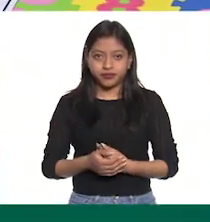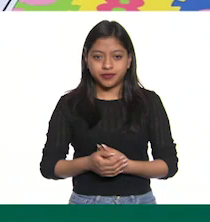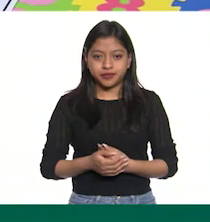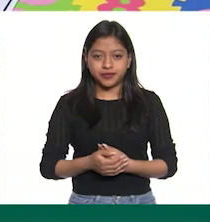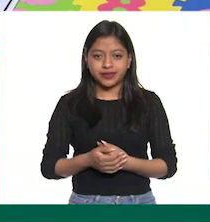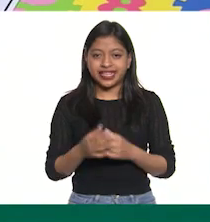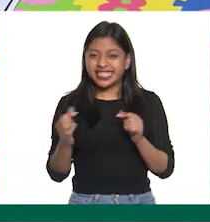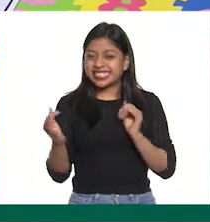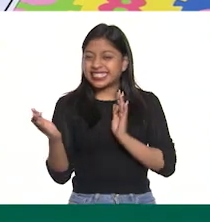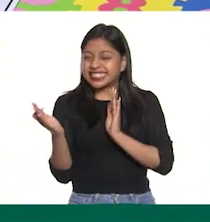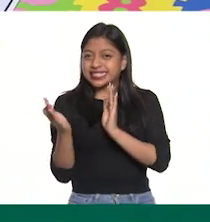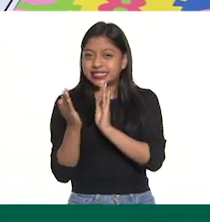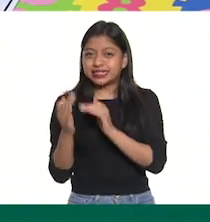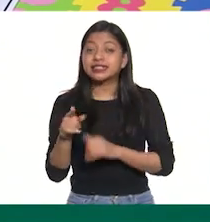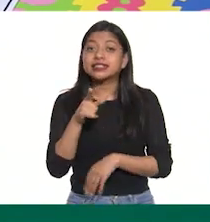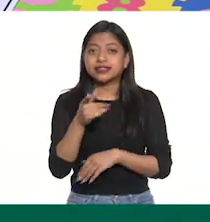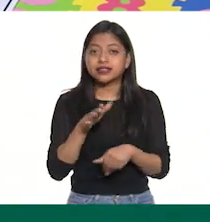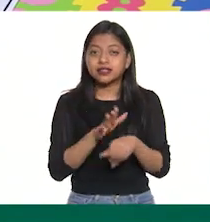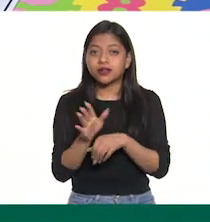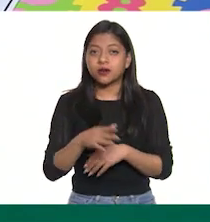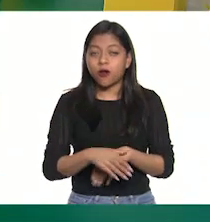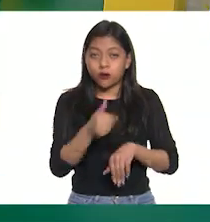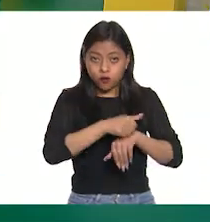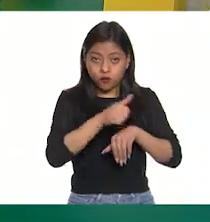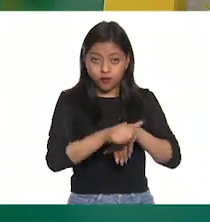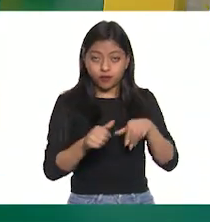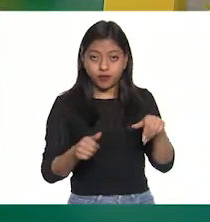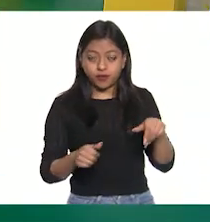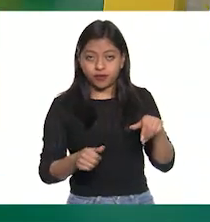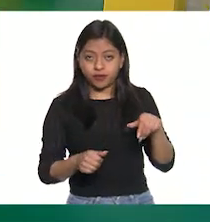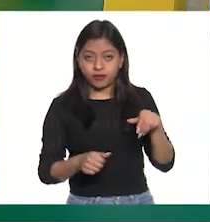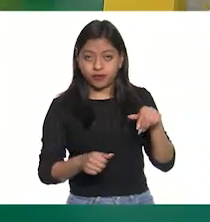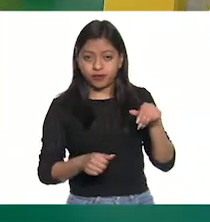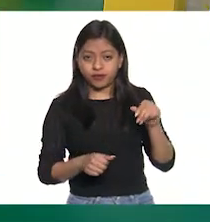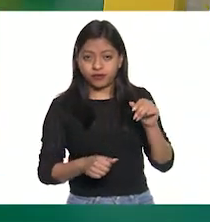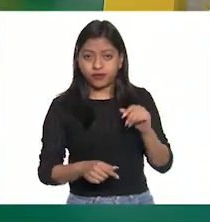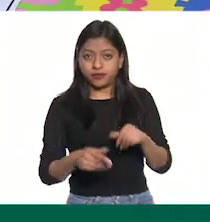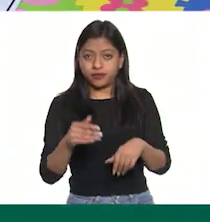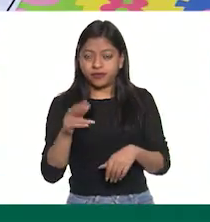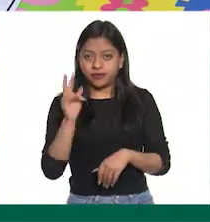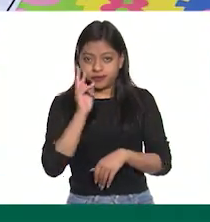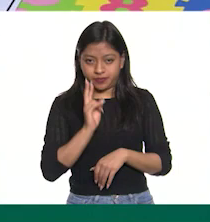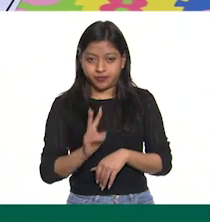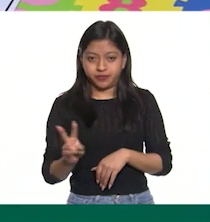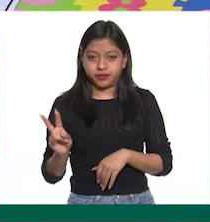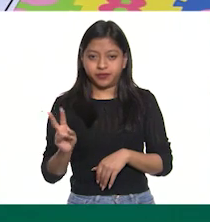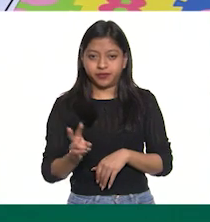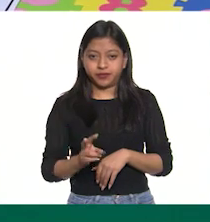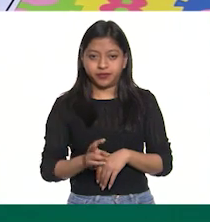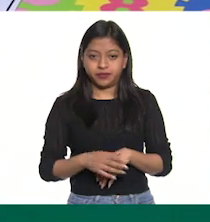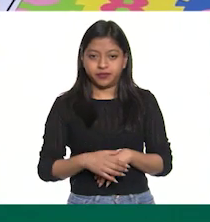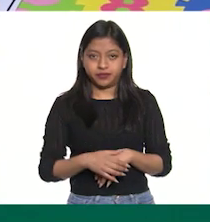¡Sí! ¿A qué número llegaste? Llegué al... Ahorita les digo...